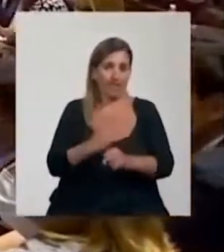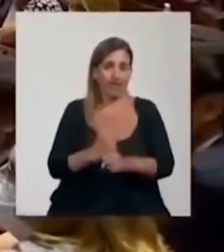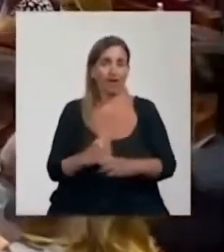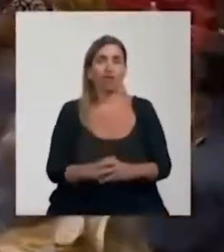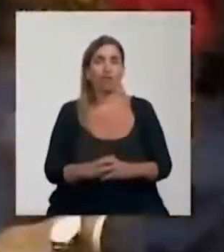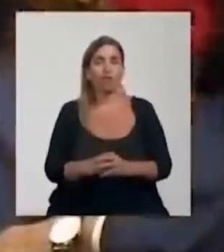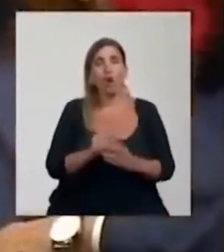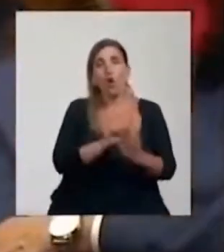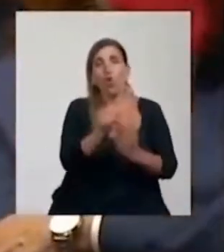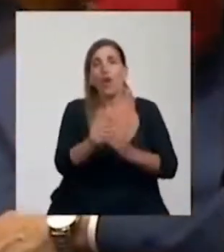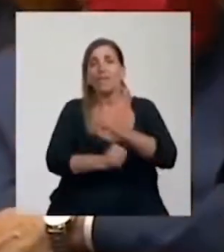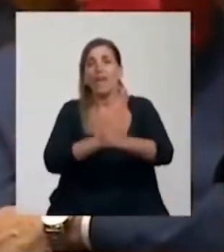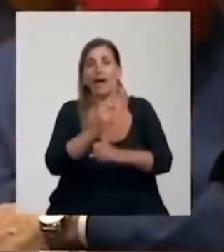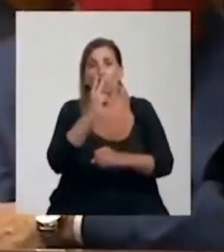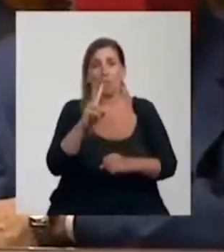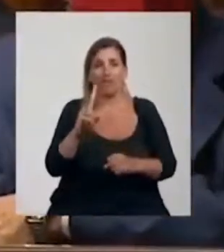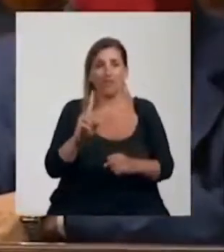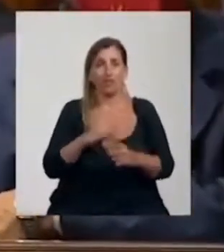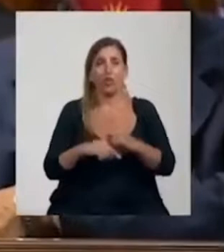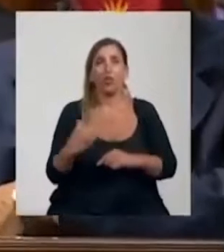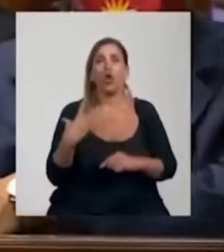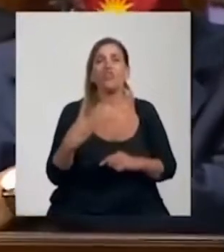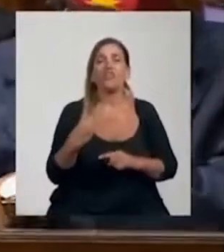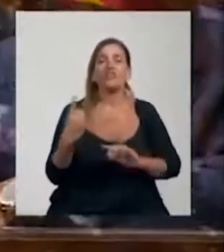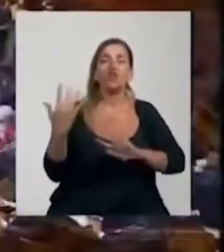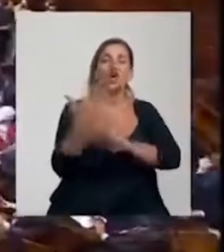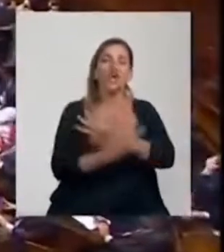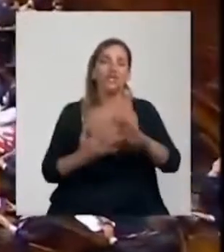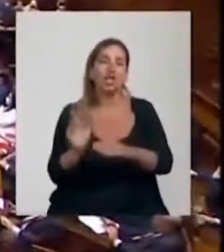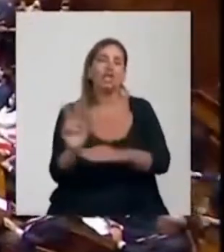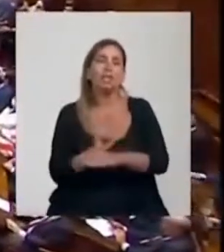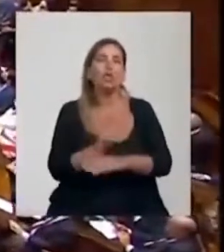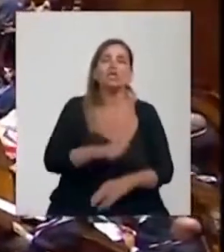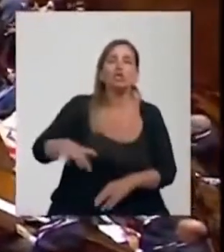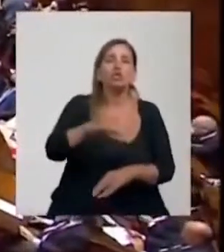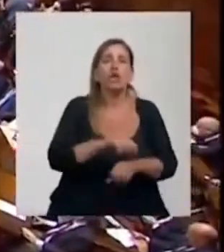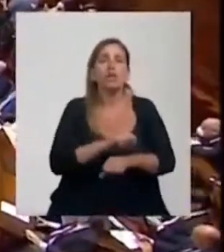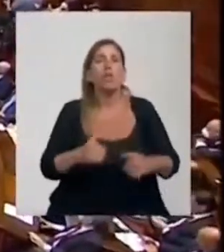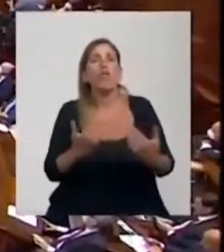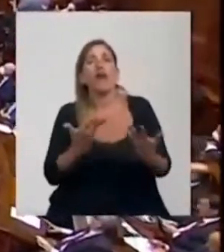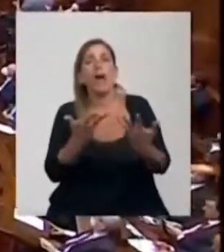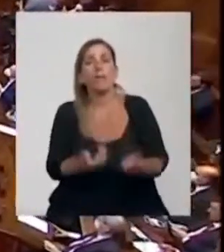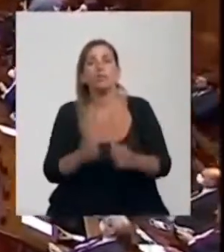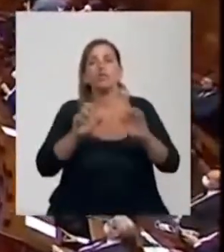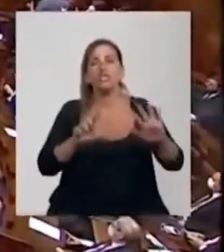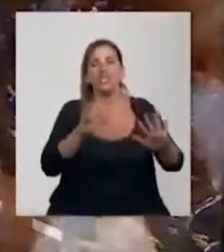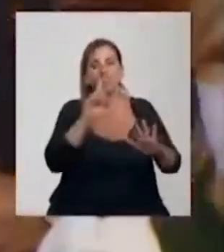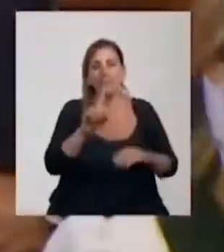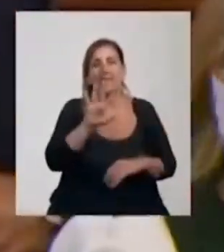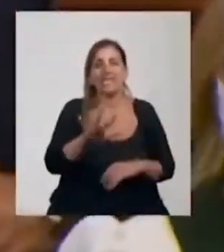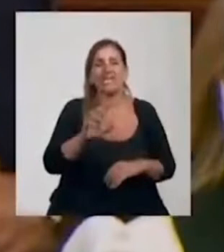Durante el 2021, la Dirección Nacional de Protección Social permitió asistir a 7.564